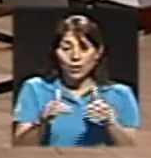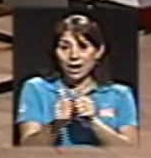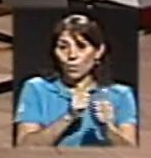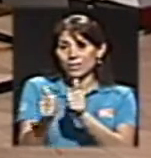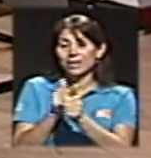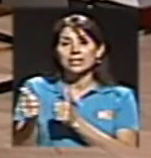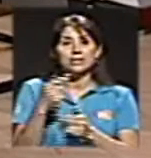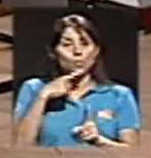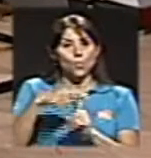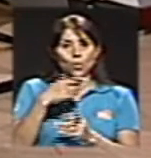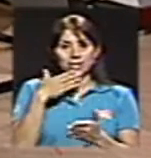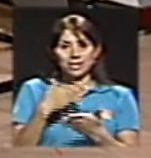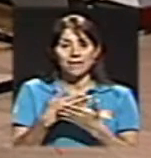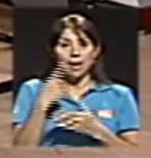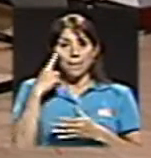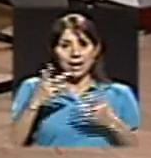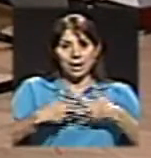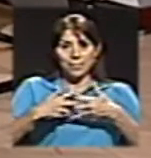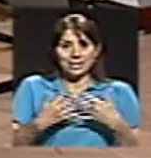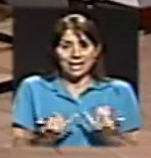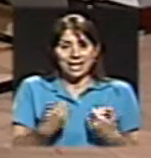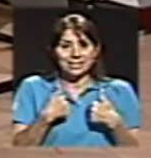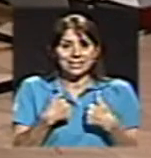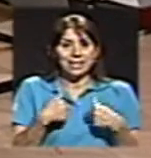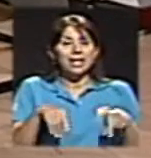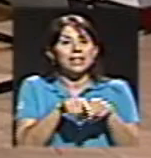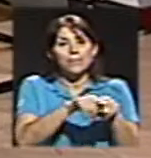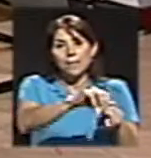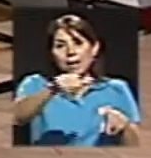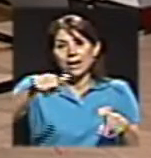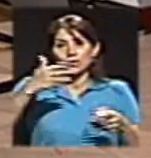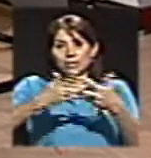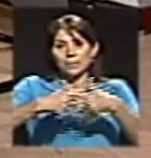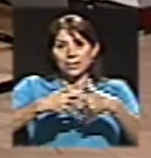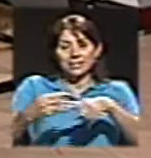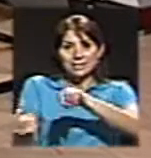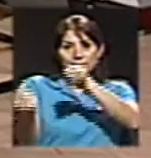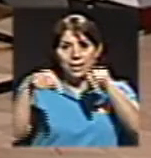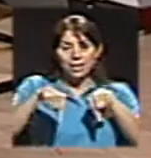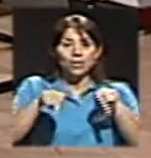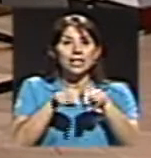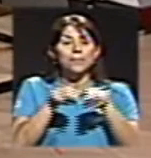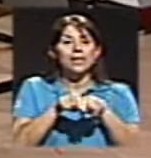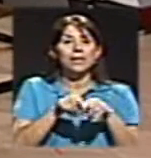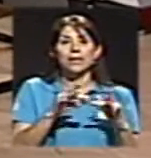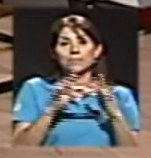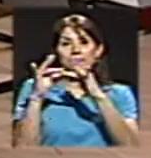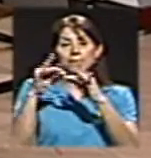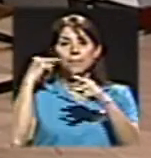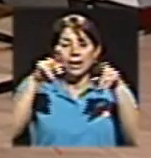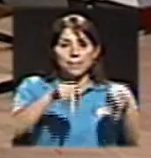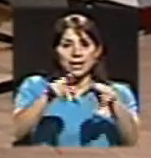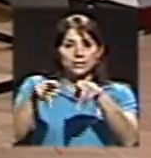digamos, tanto para la empresa existente, digamos, como para las empresas que han llegado y sobre todo para las personas, ¿no? Que lo que